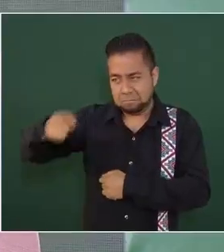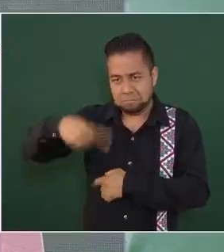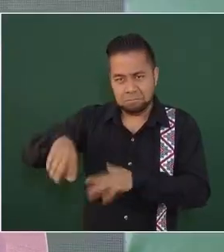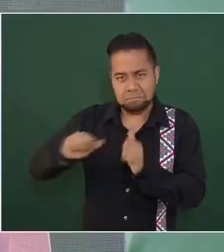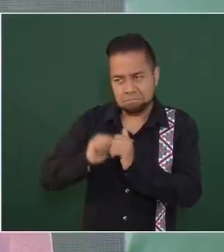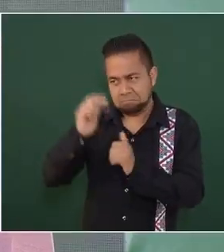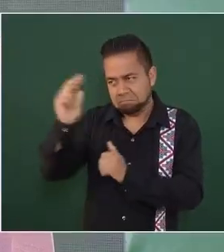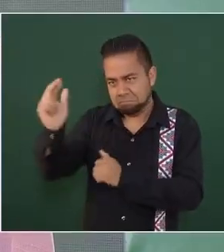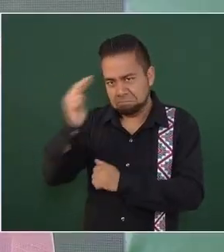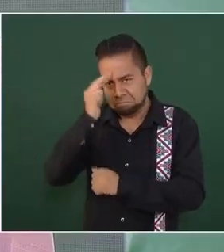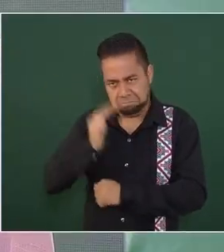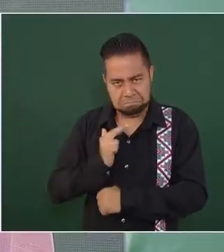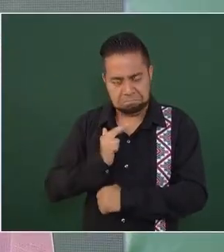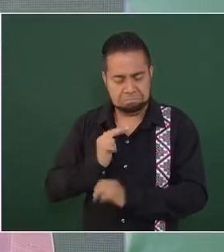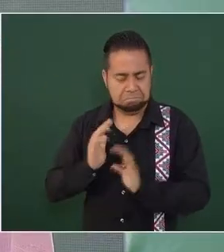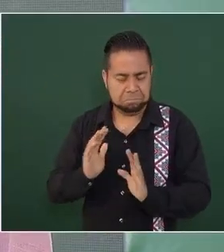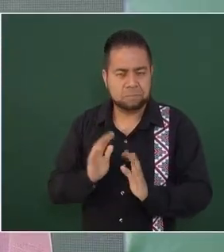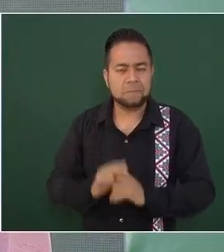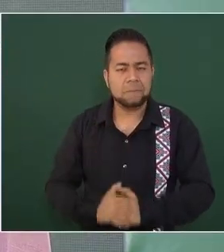respeto